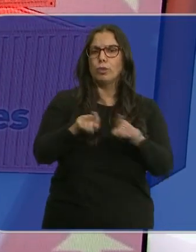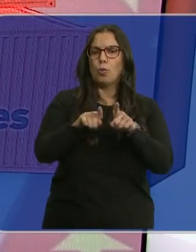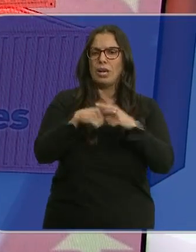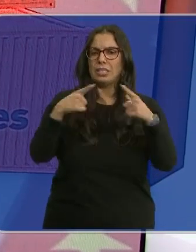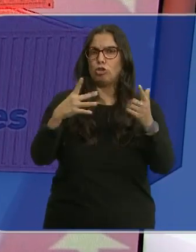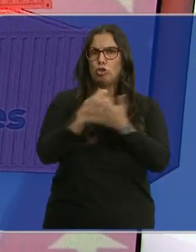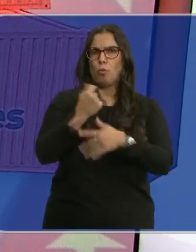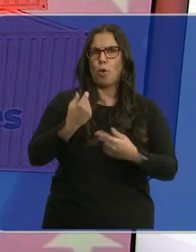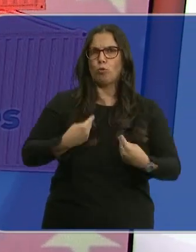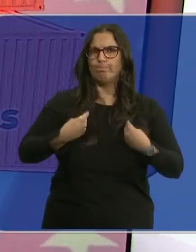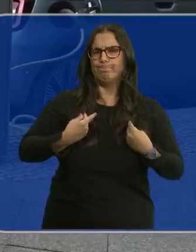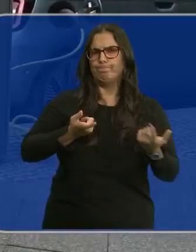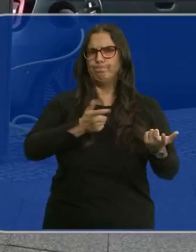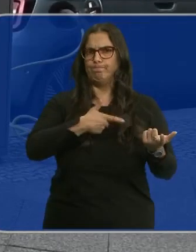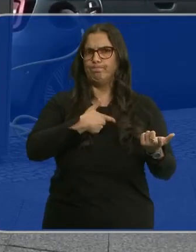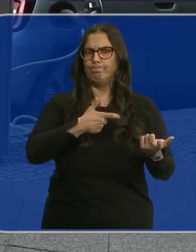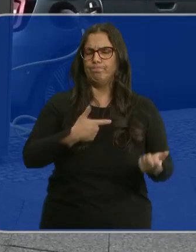todo el sector.